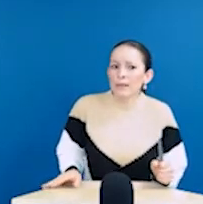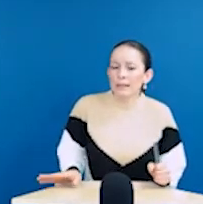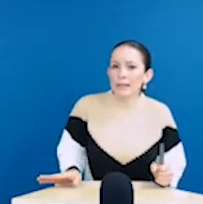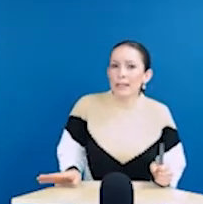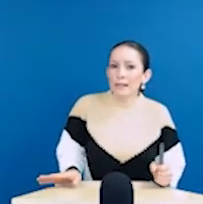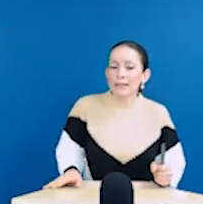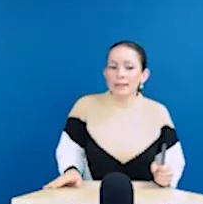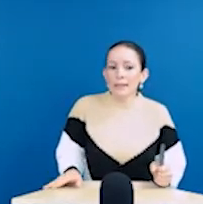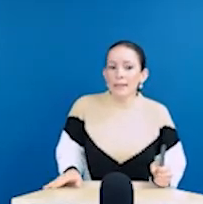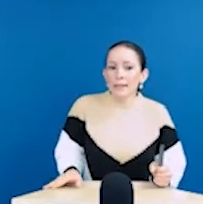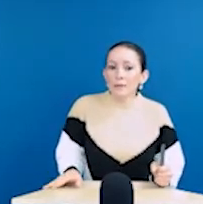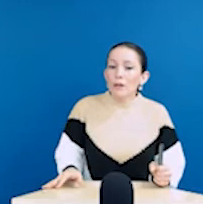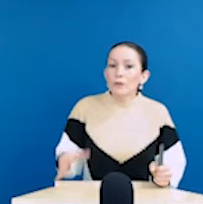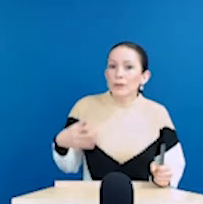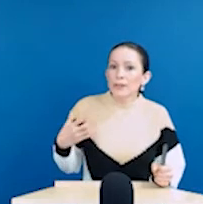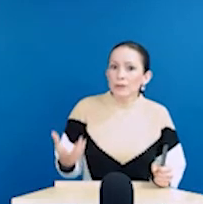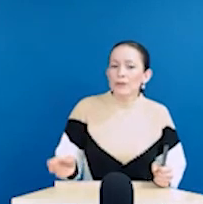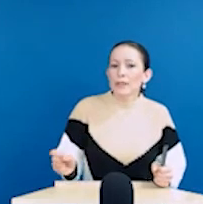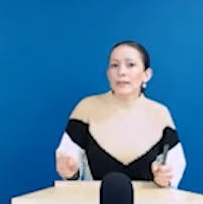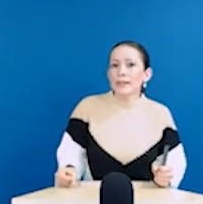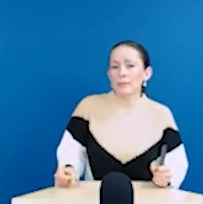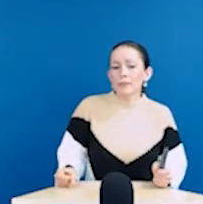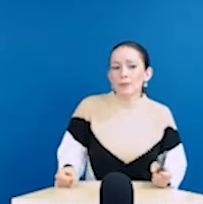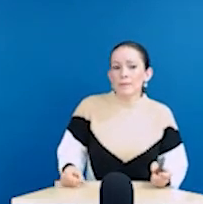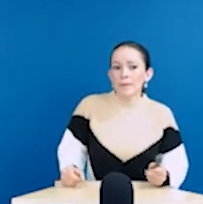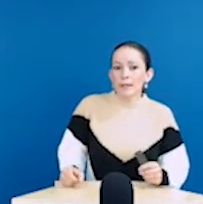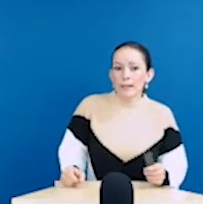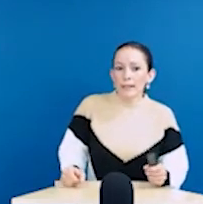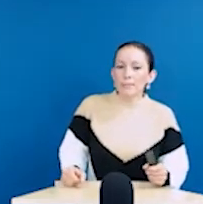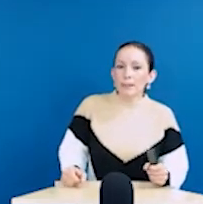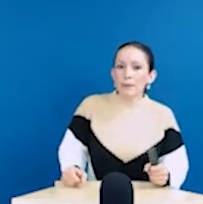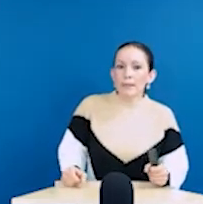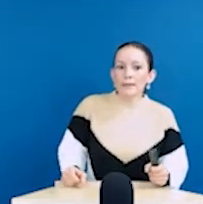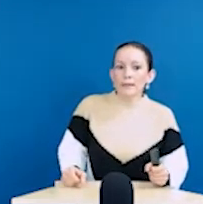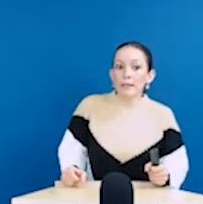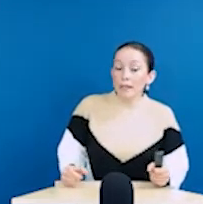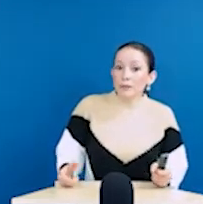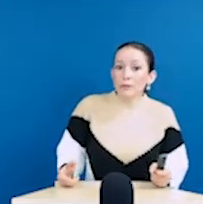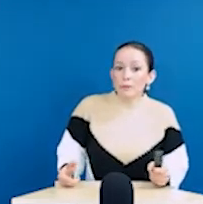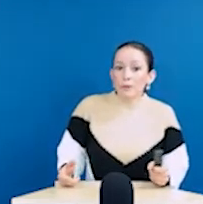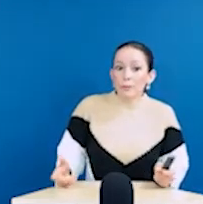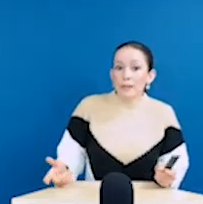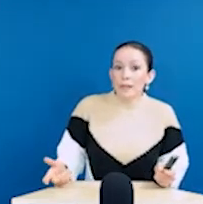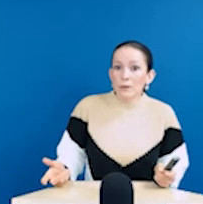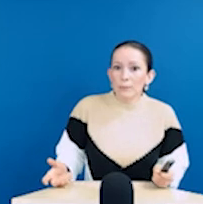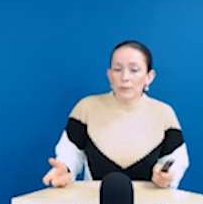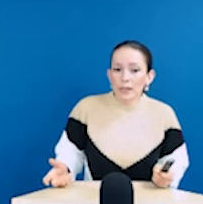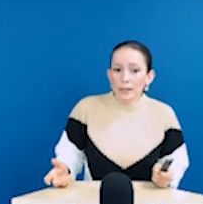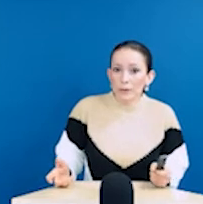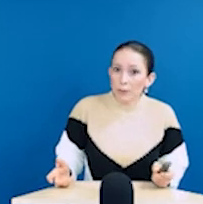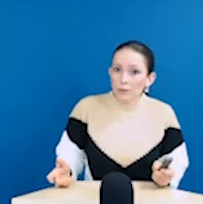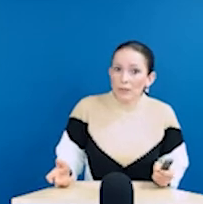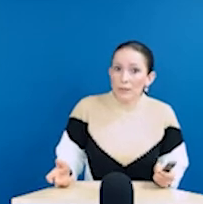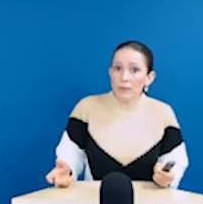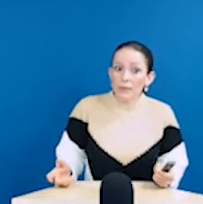No, utilizar lentes es una condición que tenemos las personas y eso nos puede indicar un